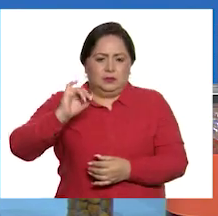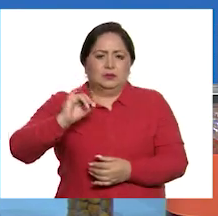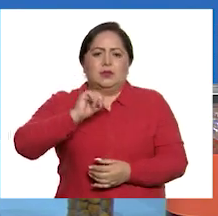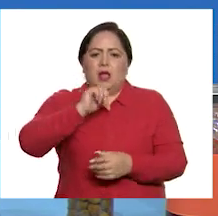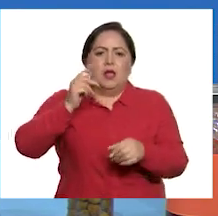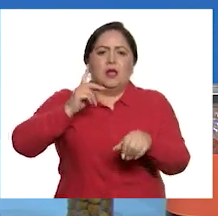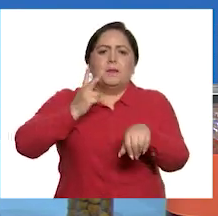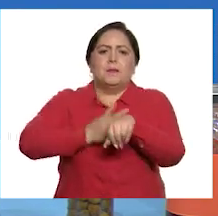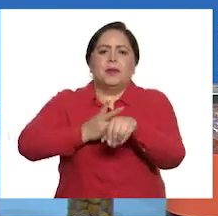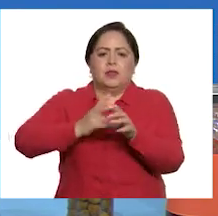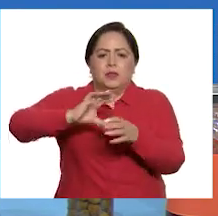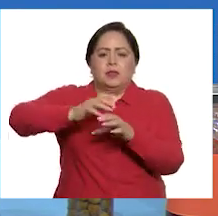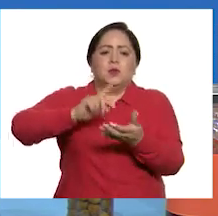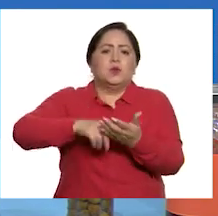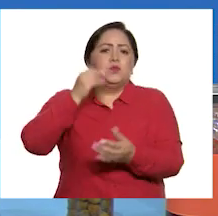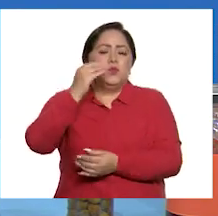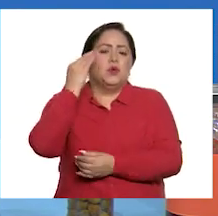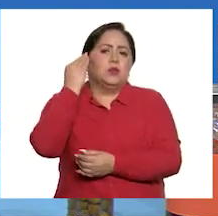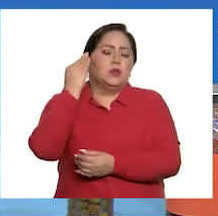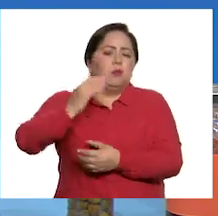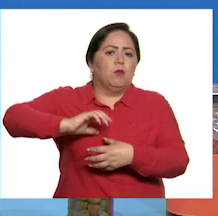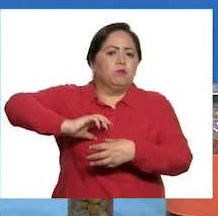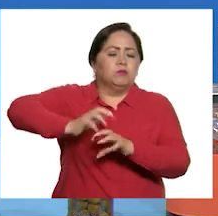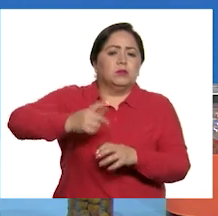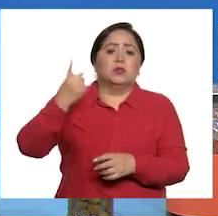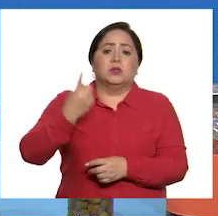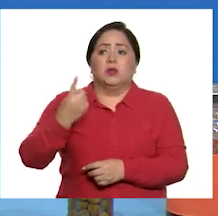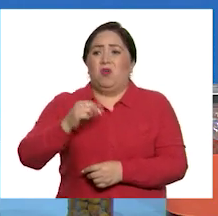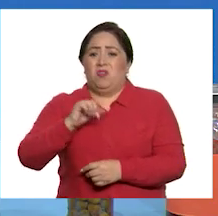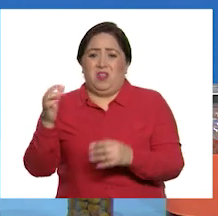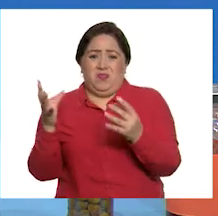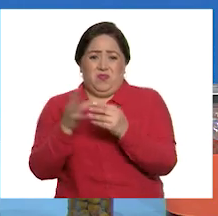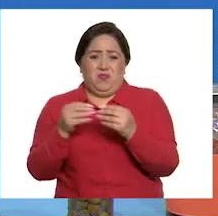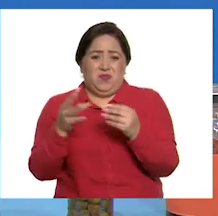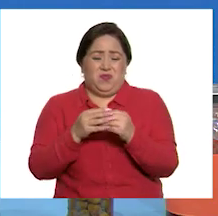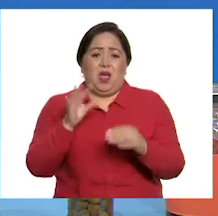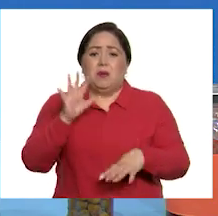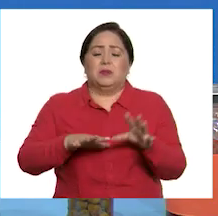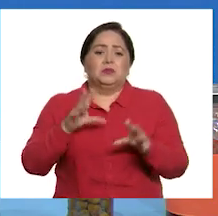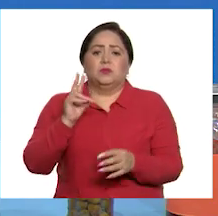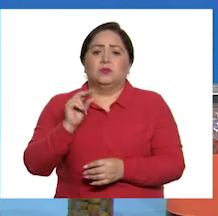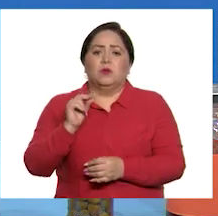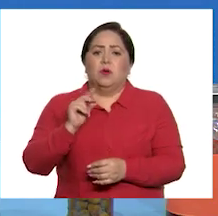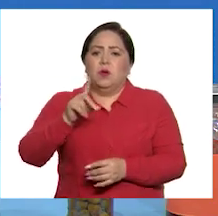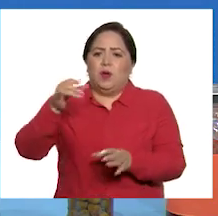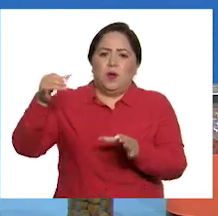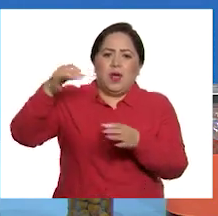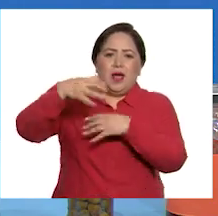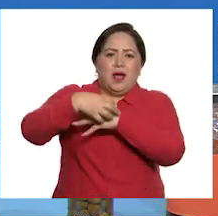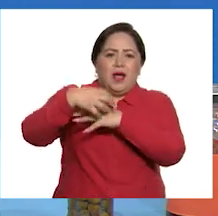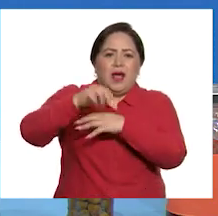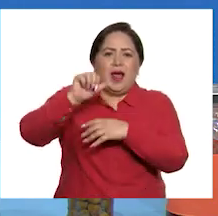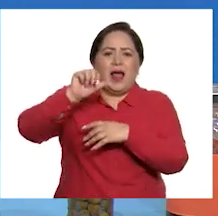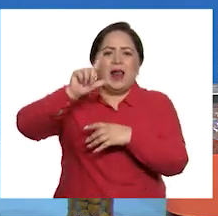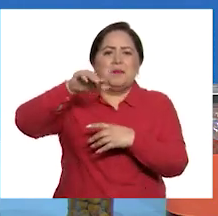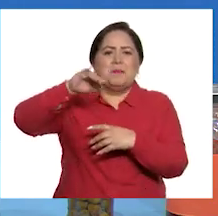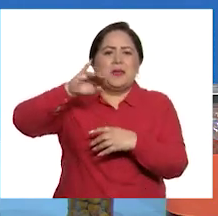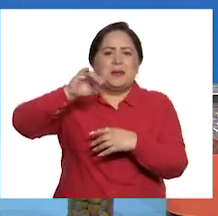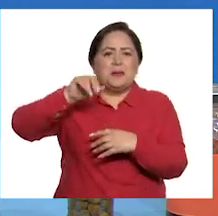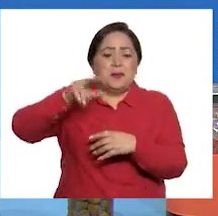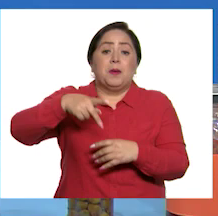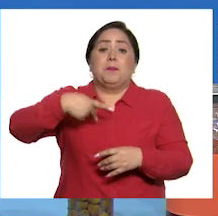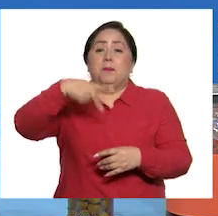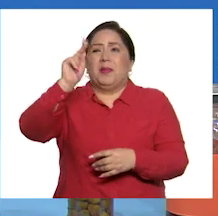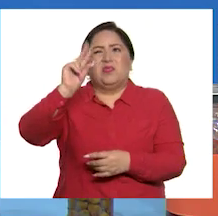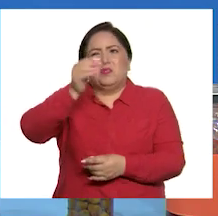en frascos o latas que duran mucho tiempo, a diferencia de las frutas que no están en almíbar. Aunque no sé si en